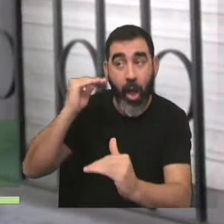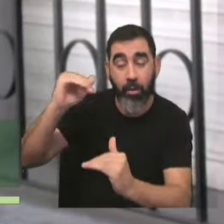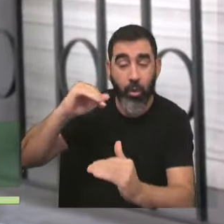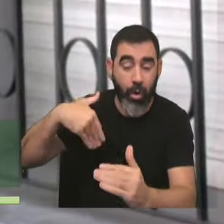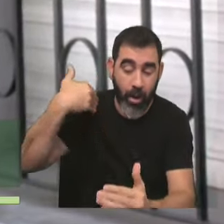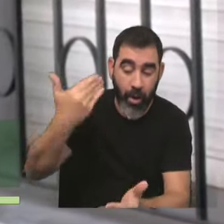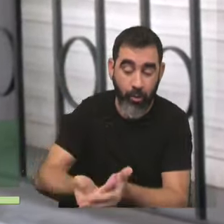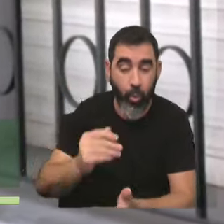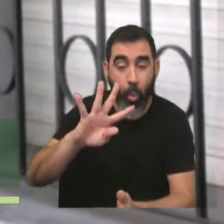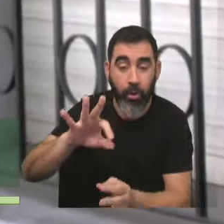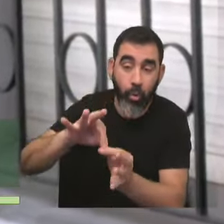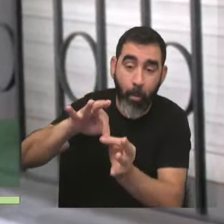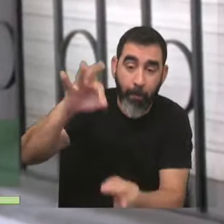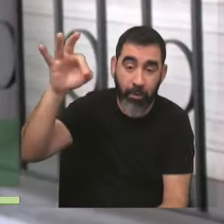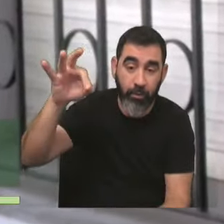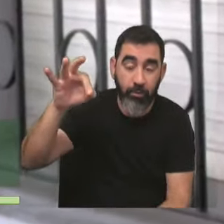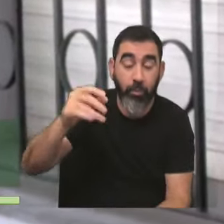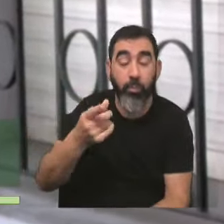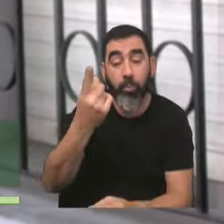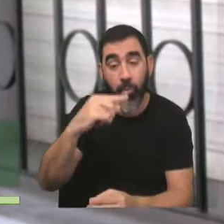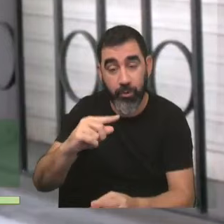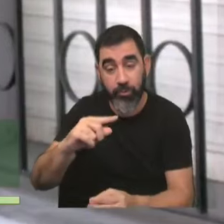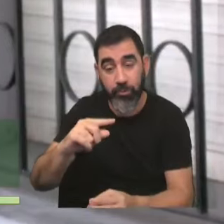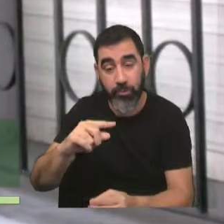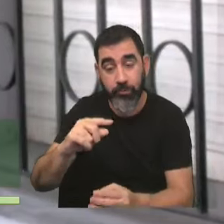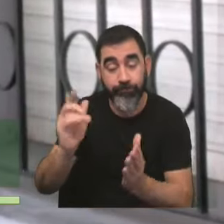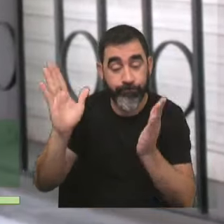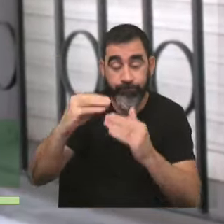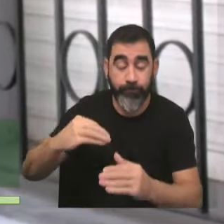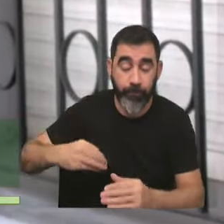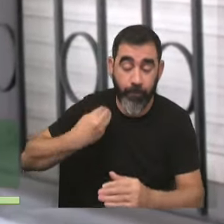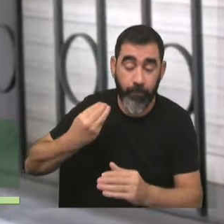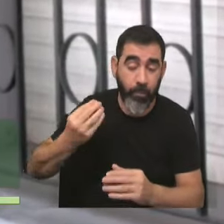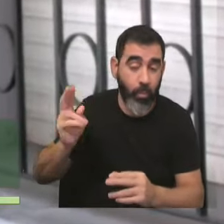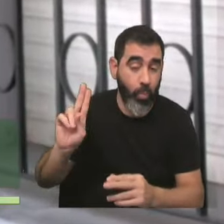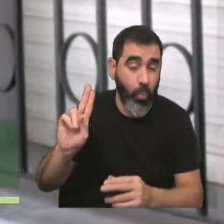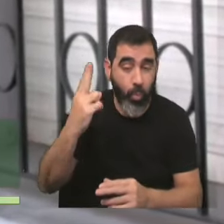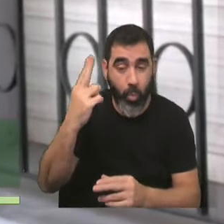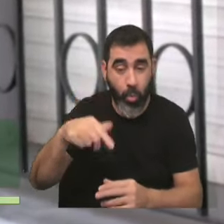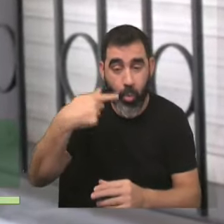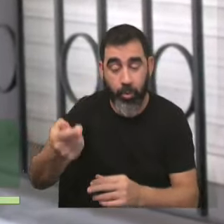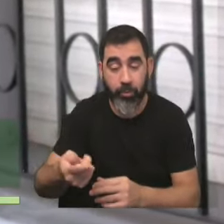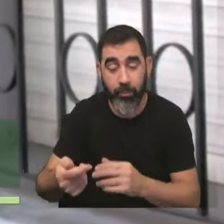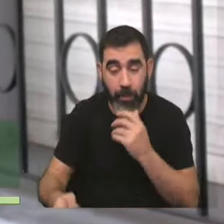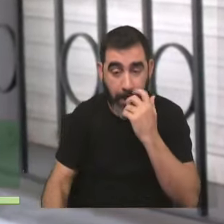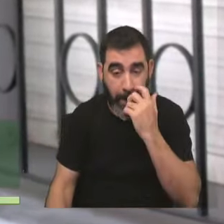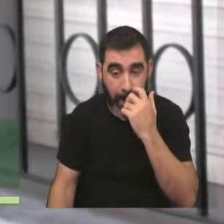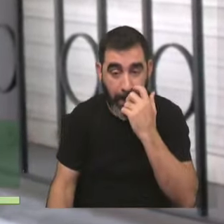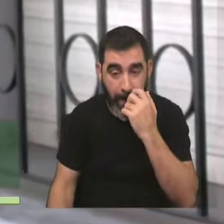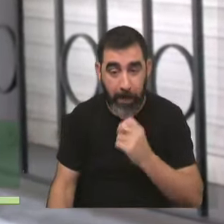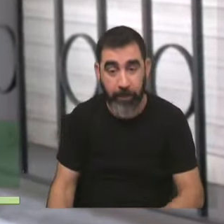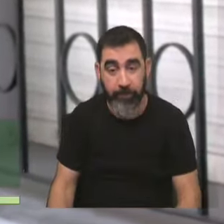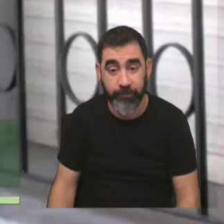4 Met y bueno Y eso lleva que no no pudo sobrevivir y bueno después Lance de la muerte de ese